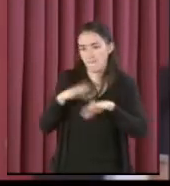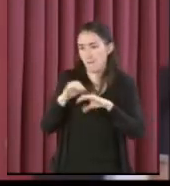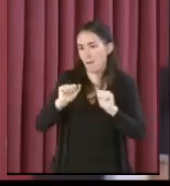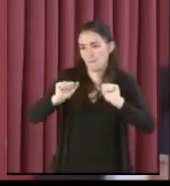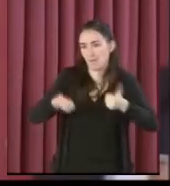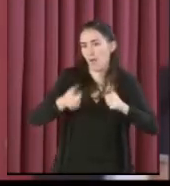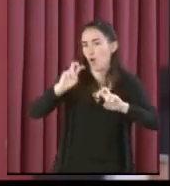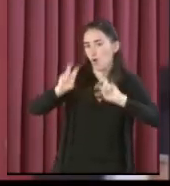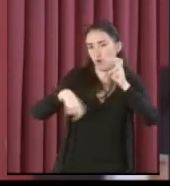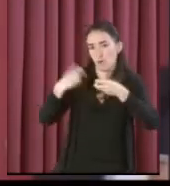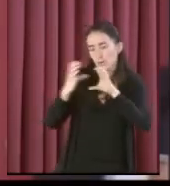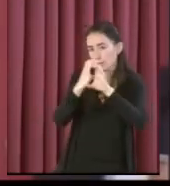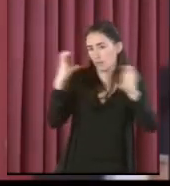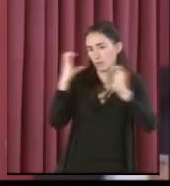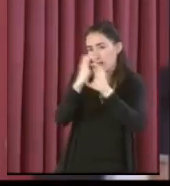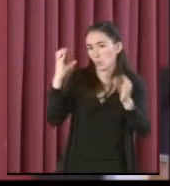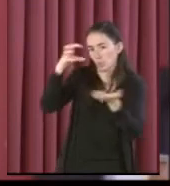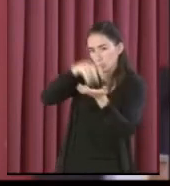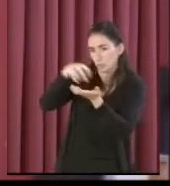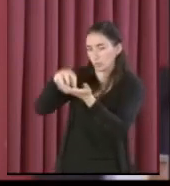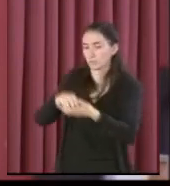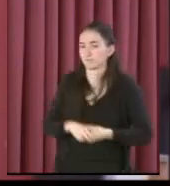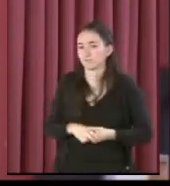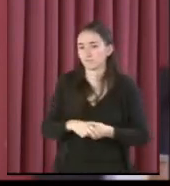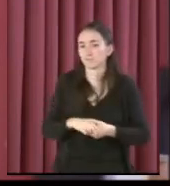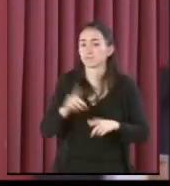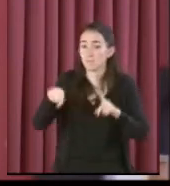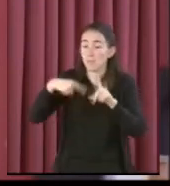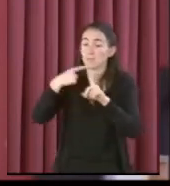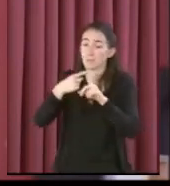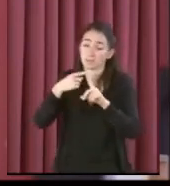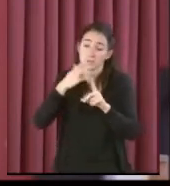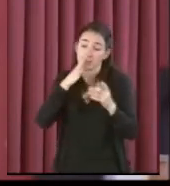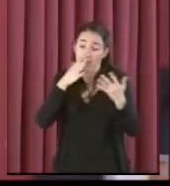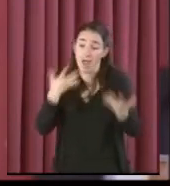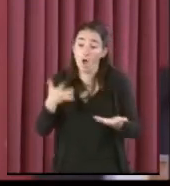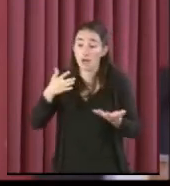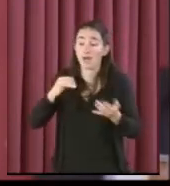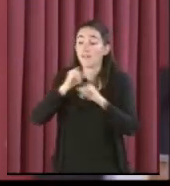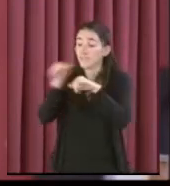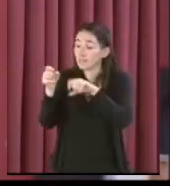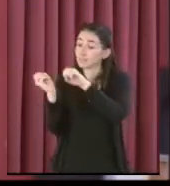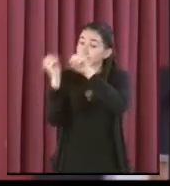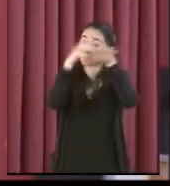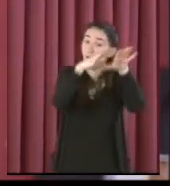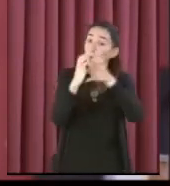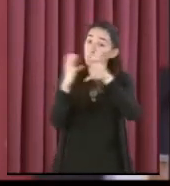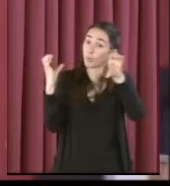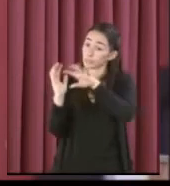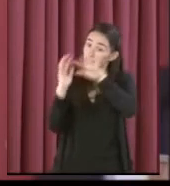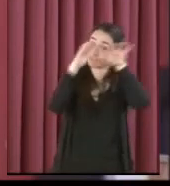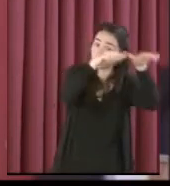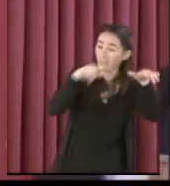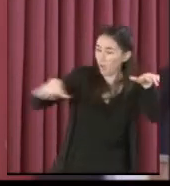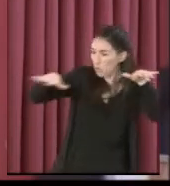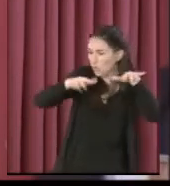Pero simultáneamente vamos a promover la regeneración del espacio hoy ocupado como la estación de autobuses. Lo haremos en colaboración con